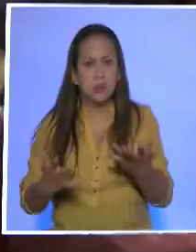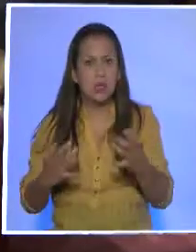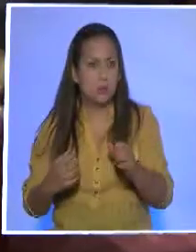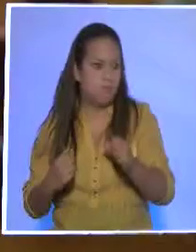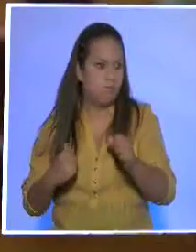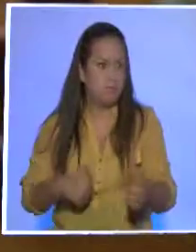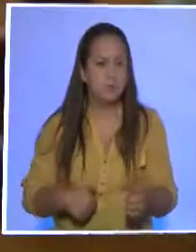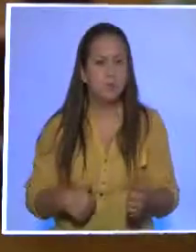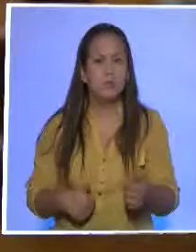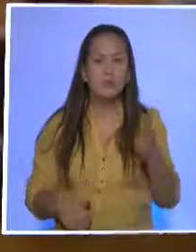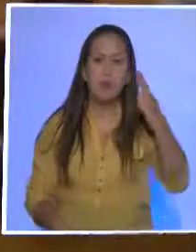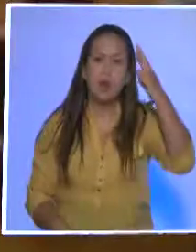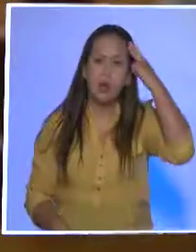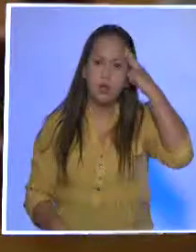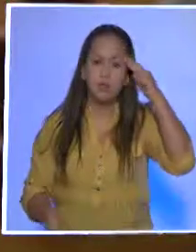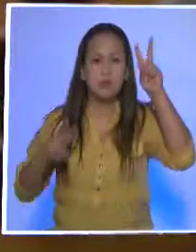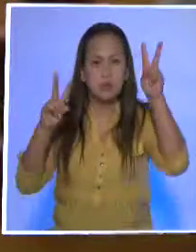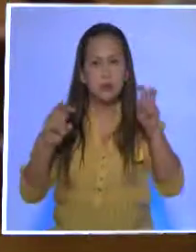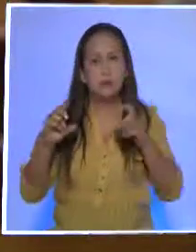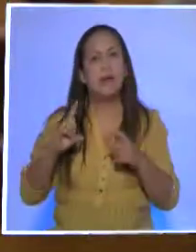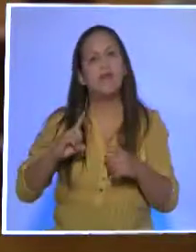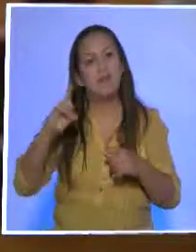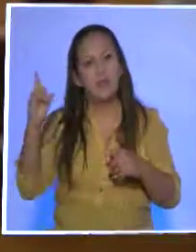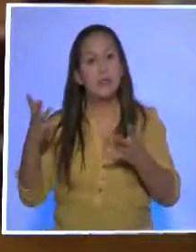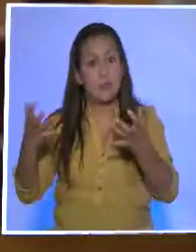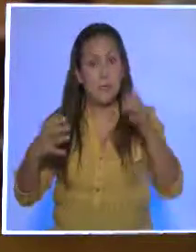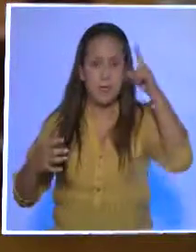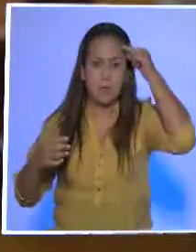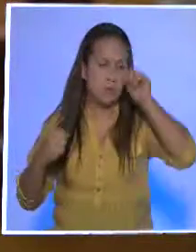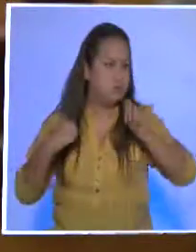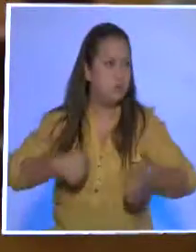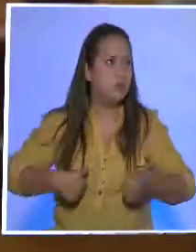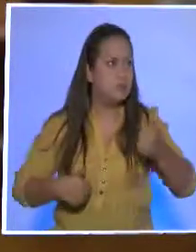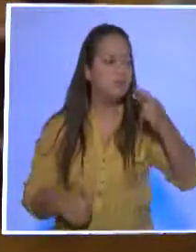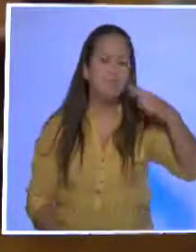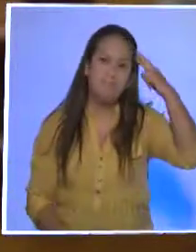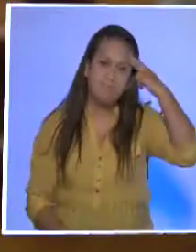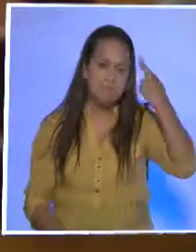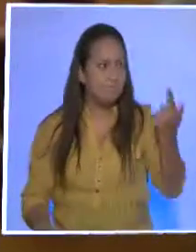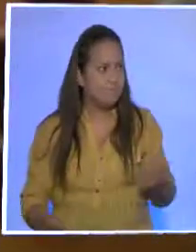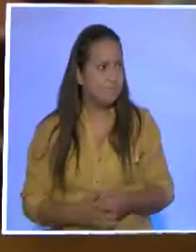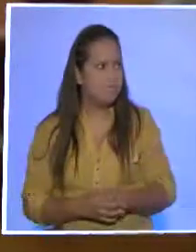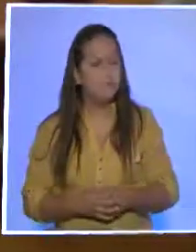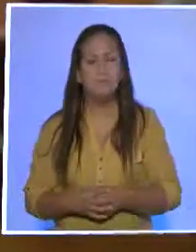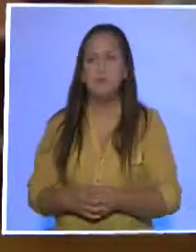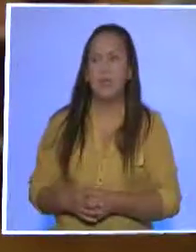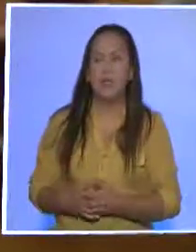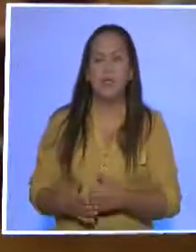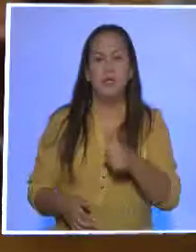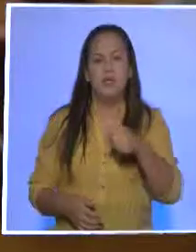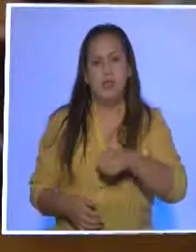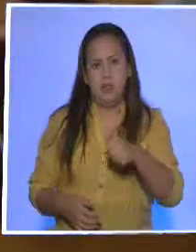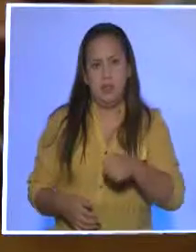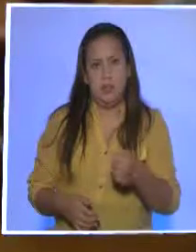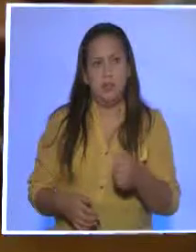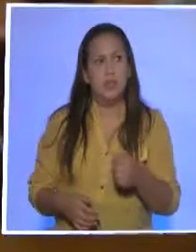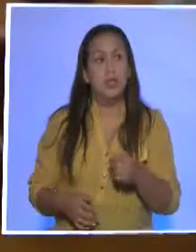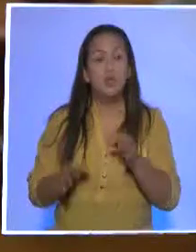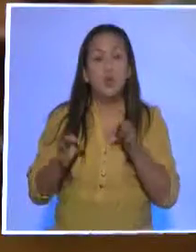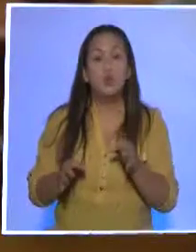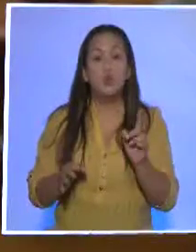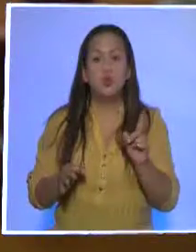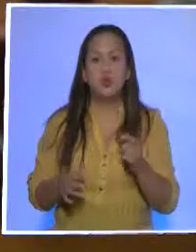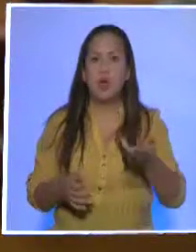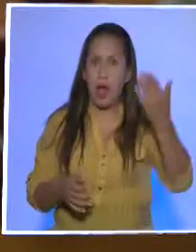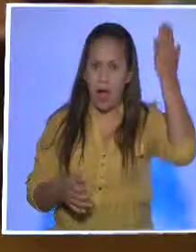derecha ideológica frente a lo que está ocurriendo a la región el tema es que nosotros estamos y esto lo decía en el ex presidente